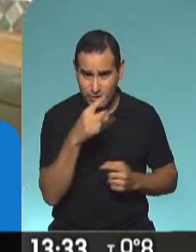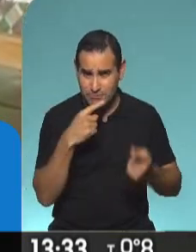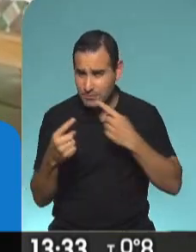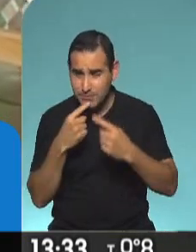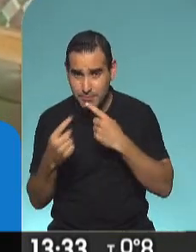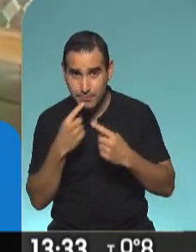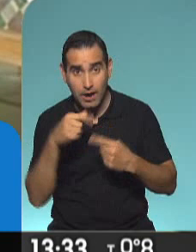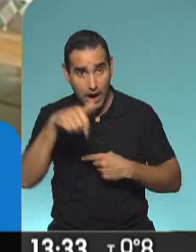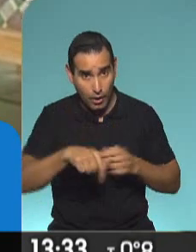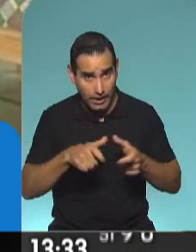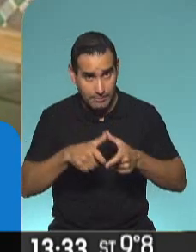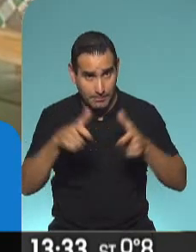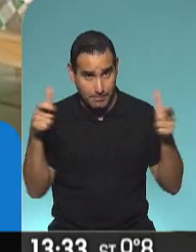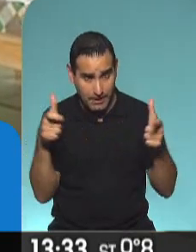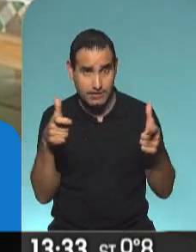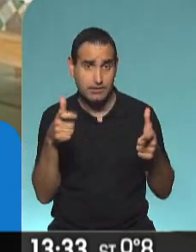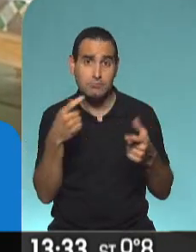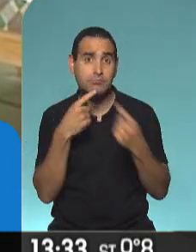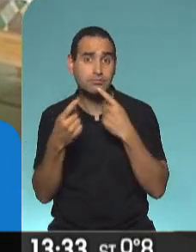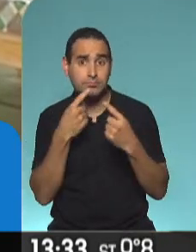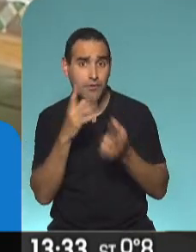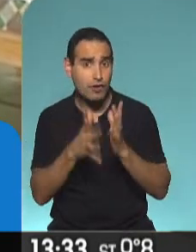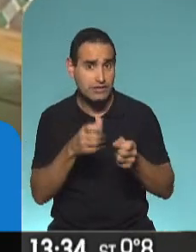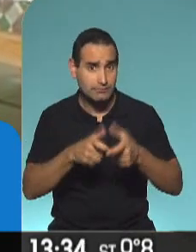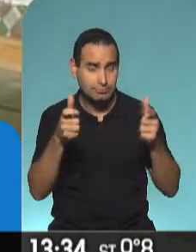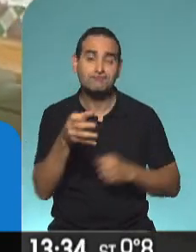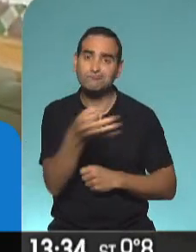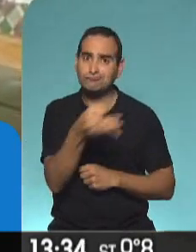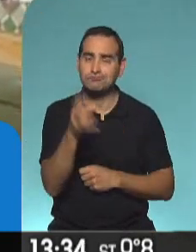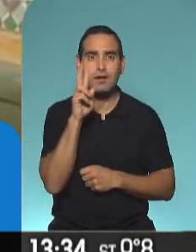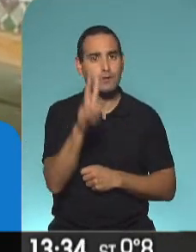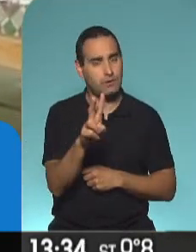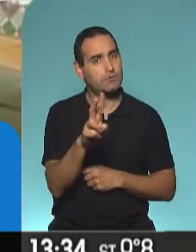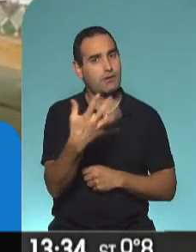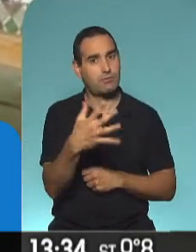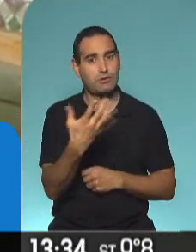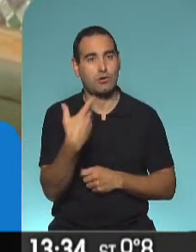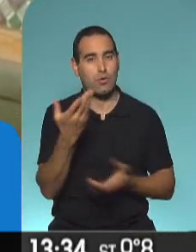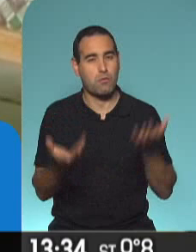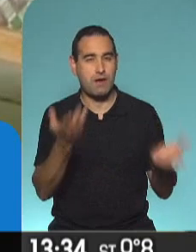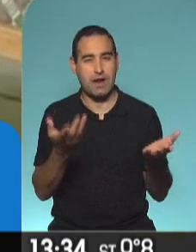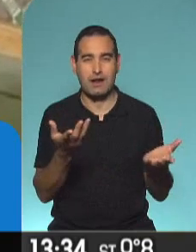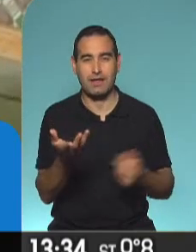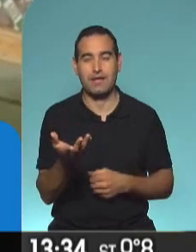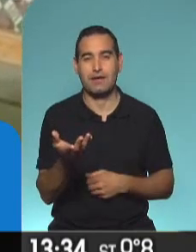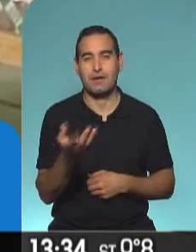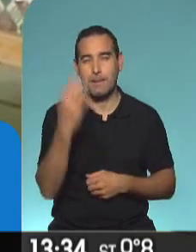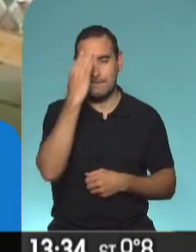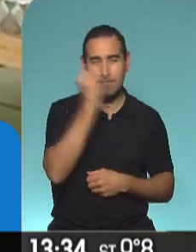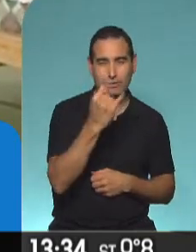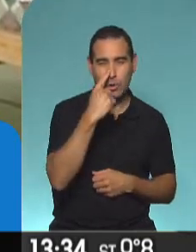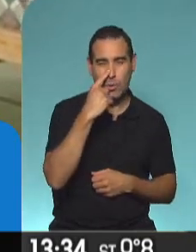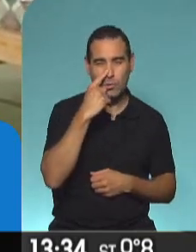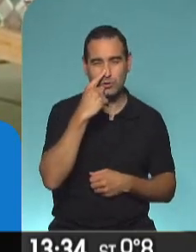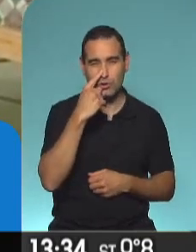ha incrementado la cantidad de consultas, la cantidad de casos? Sí, nosotros lo que vemos es que hemos, respecto al periodo de marzo a